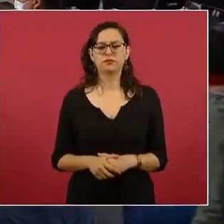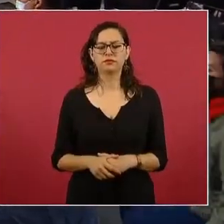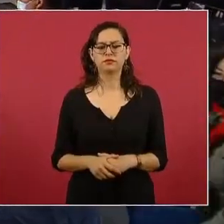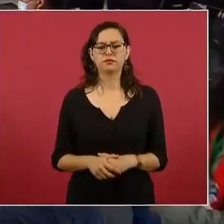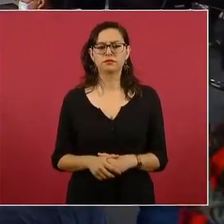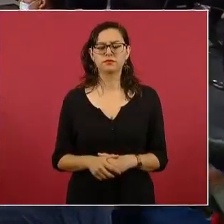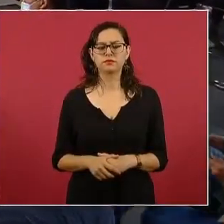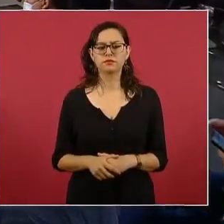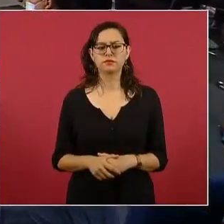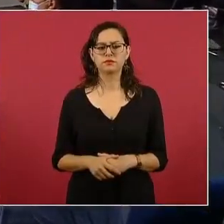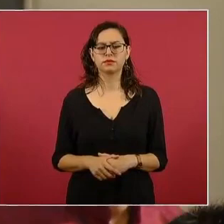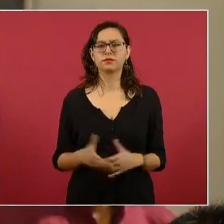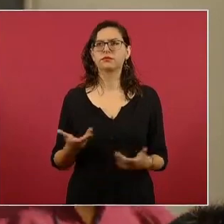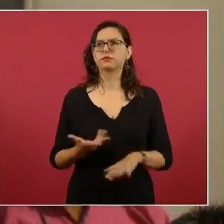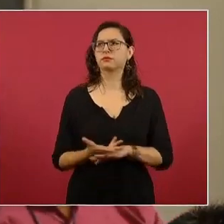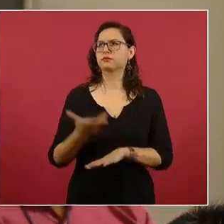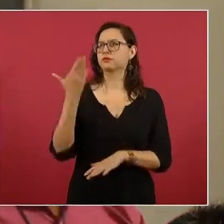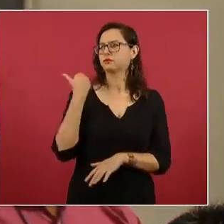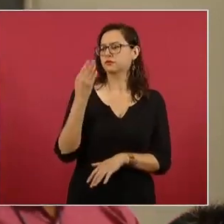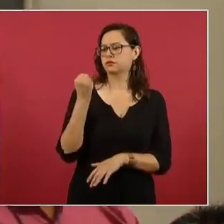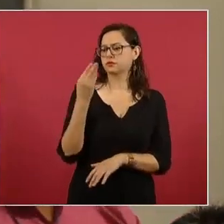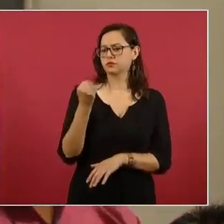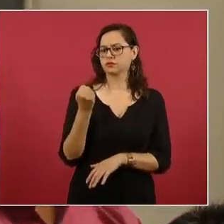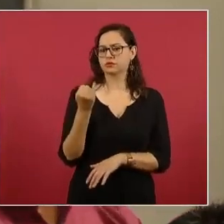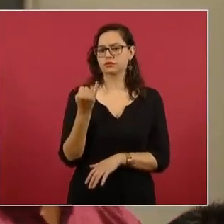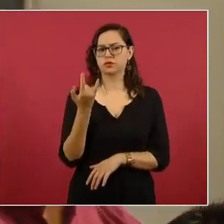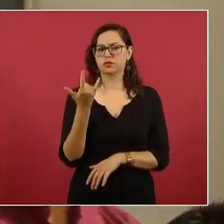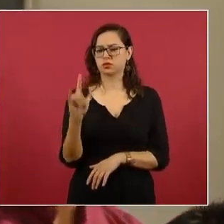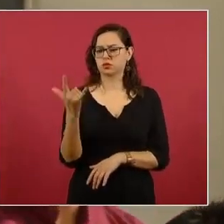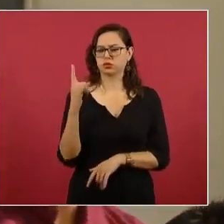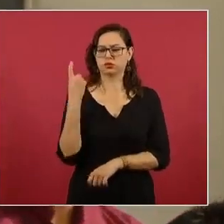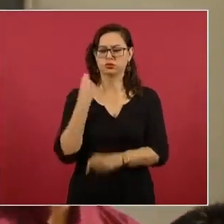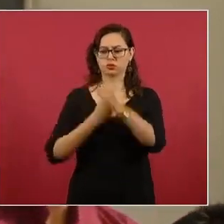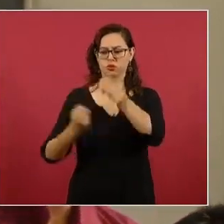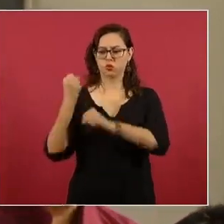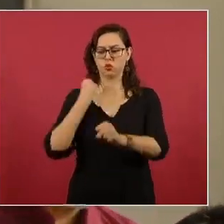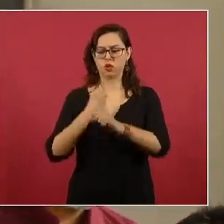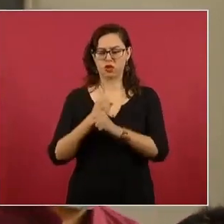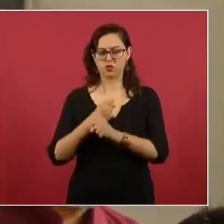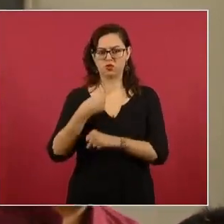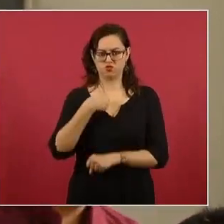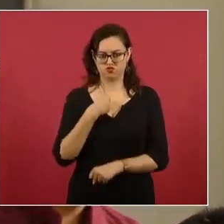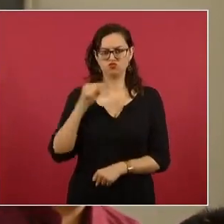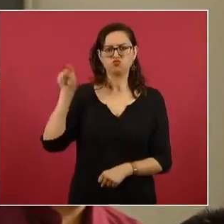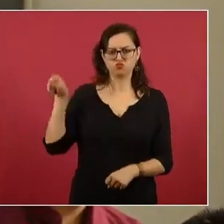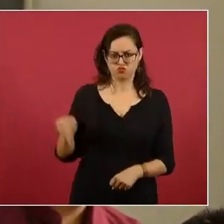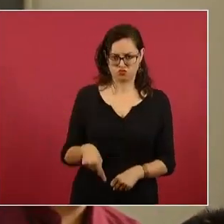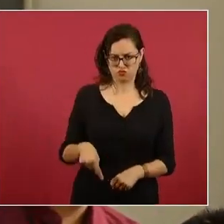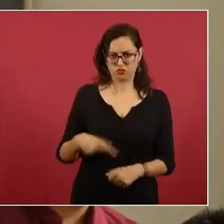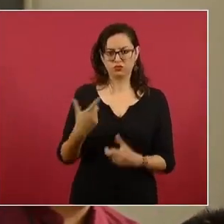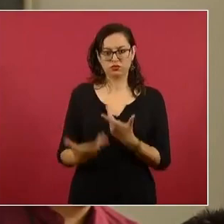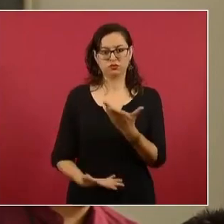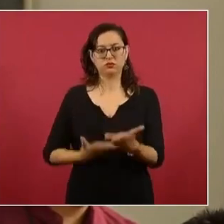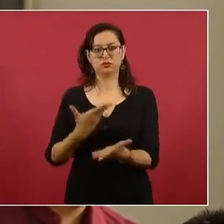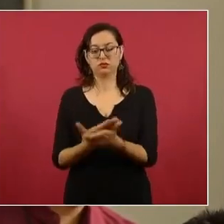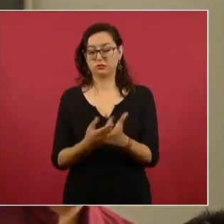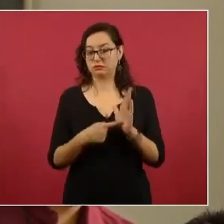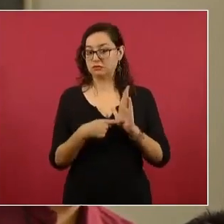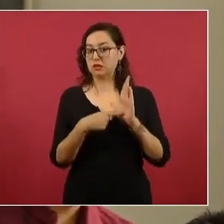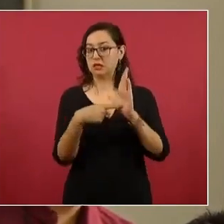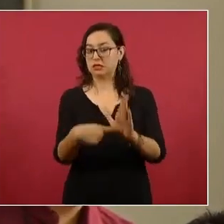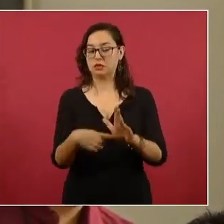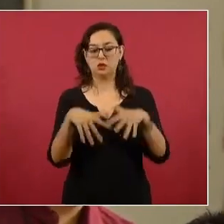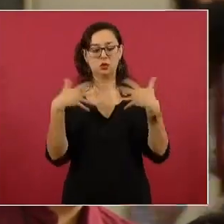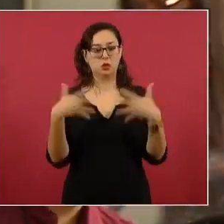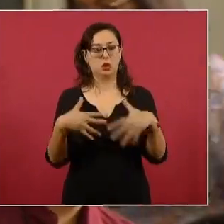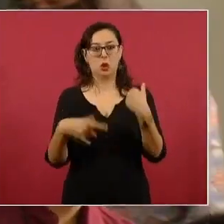este espacio, el día 9 de julio del año pasado, expuse acerca de la enorme problemática